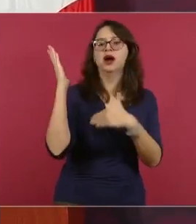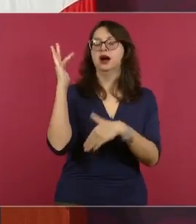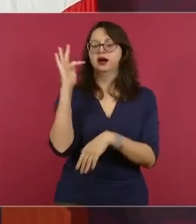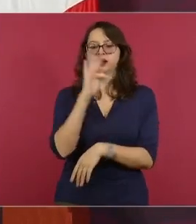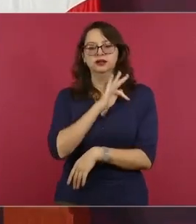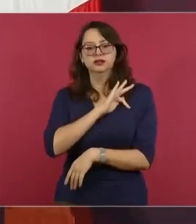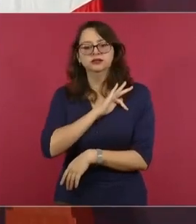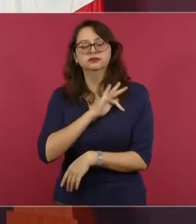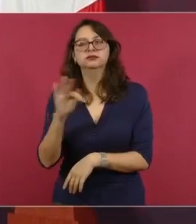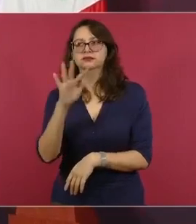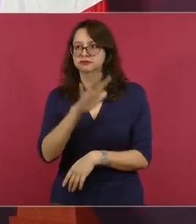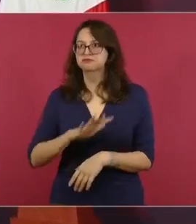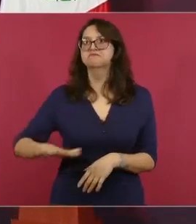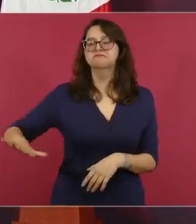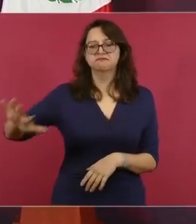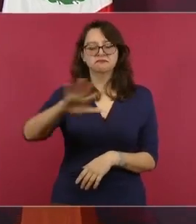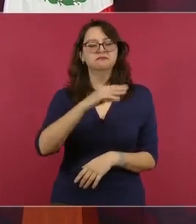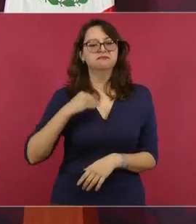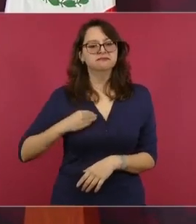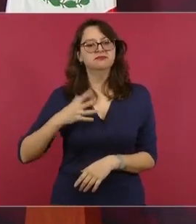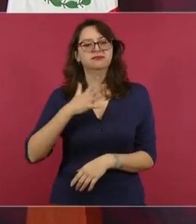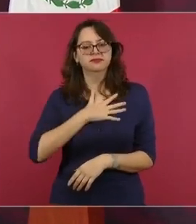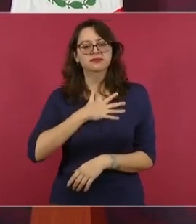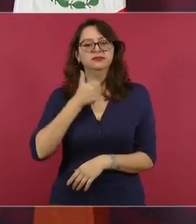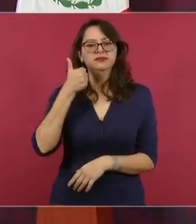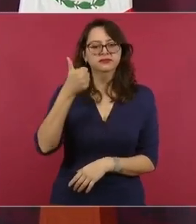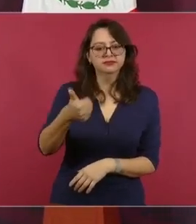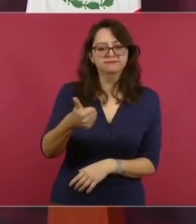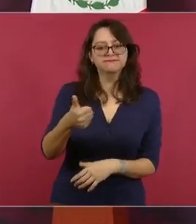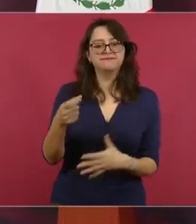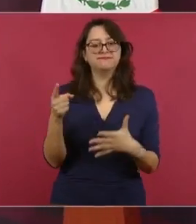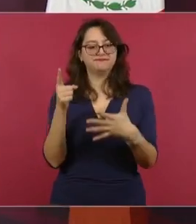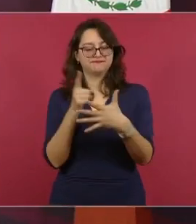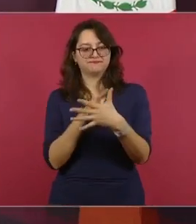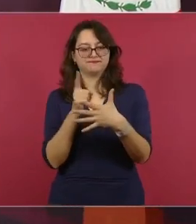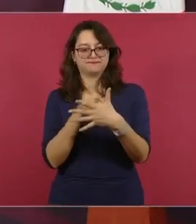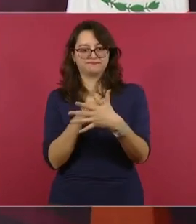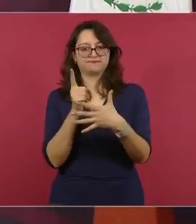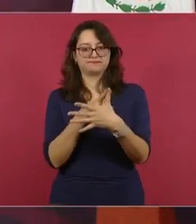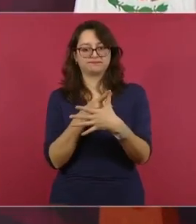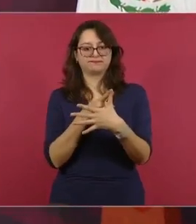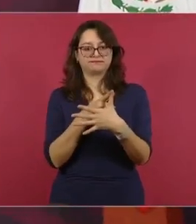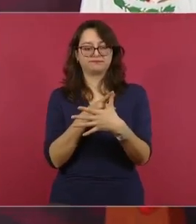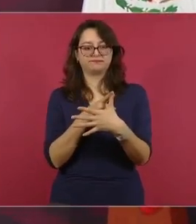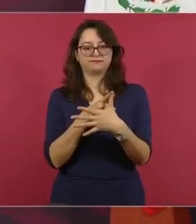el bienestar del pueblo. Y cinco, porque esto lo digo